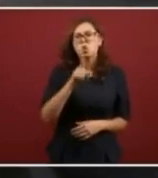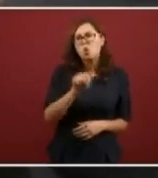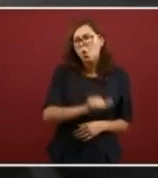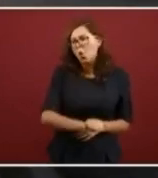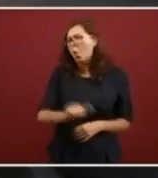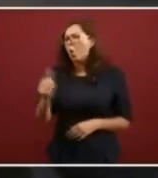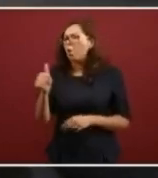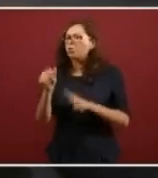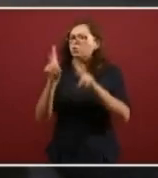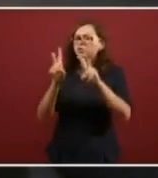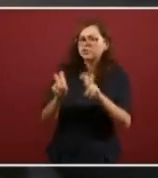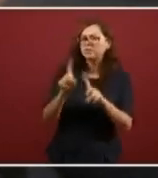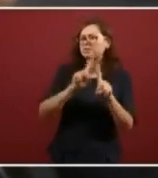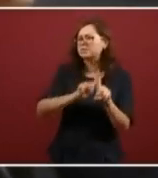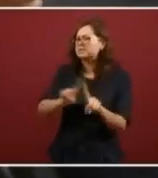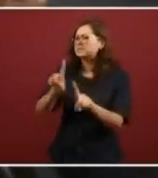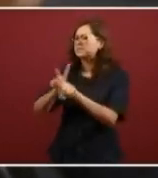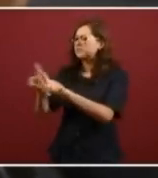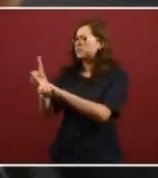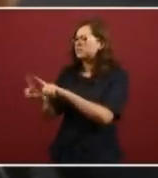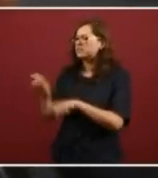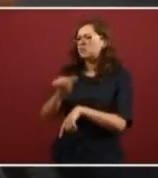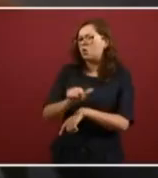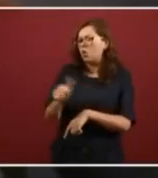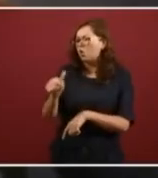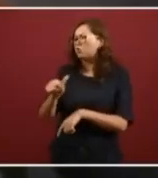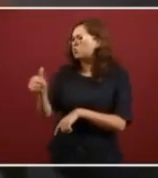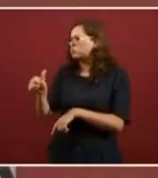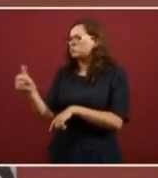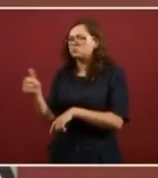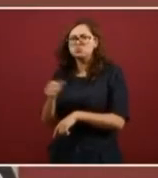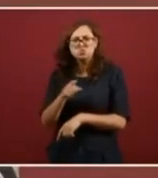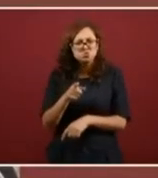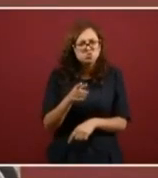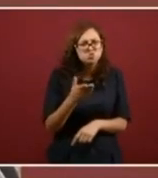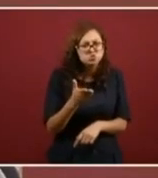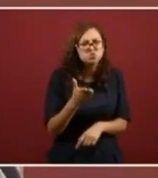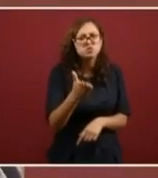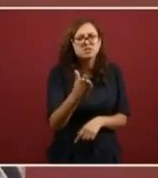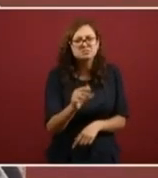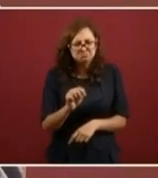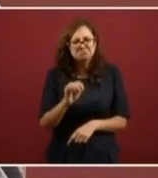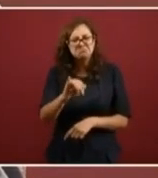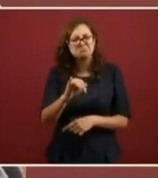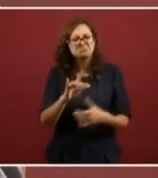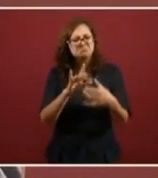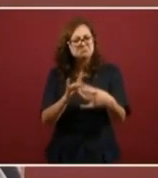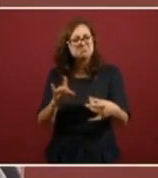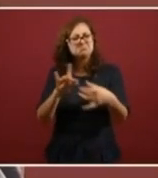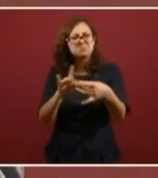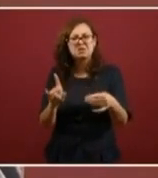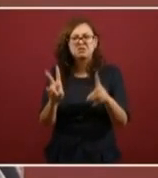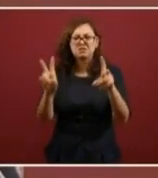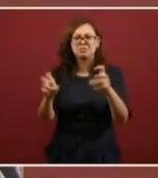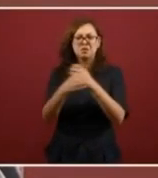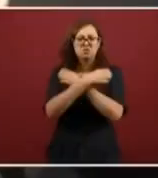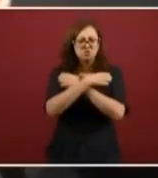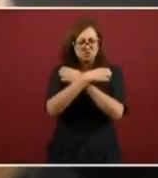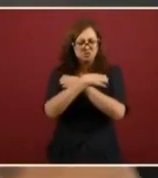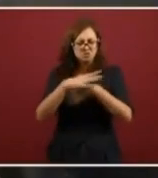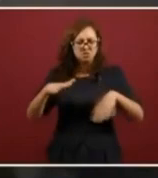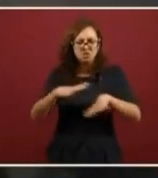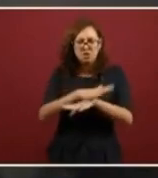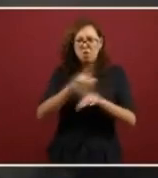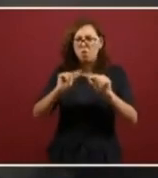ha de alguna manera promovido, por ejemplo, la reforma educativa, la parte de la Guardia Nacional también. En este